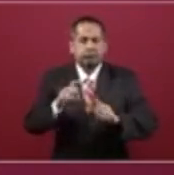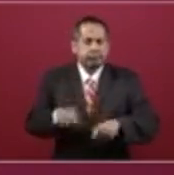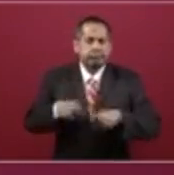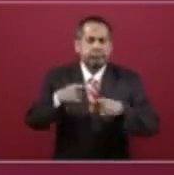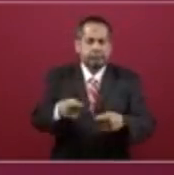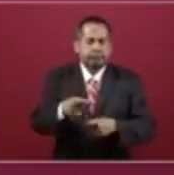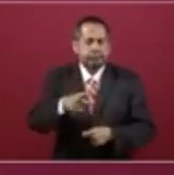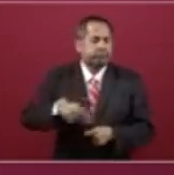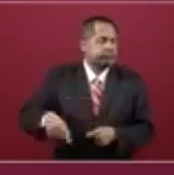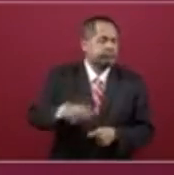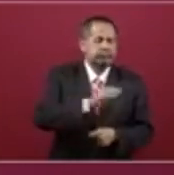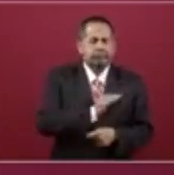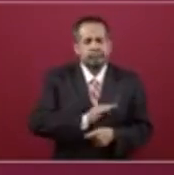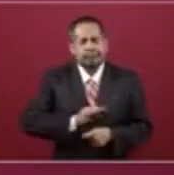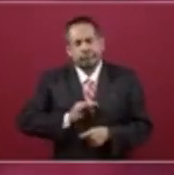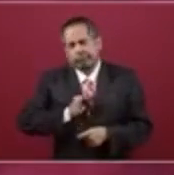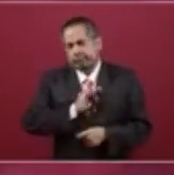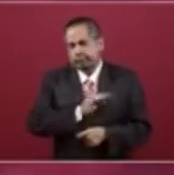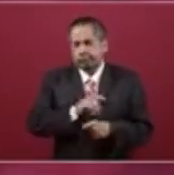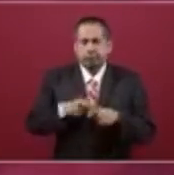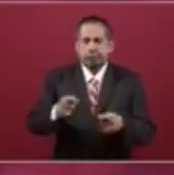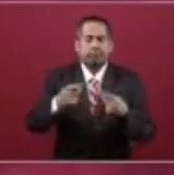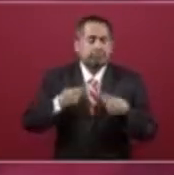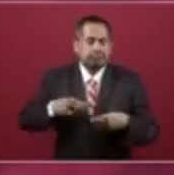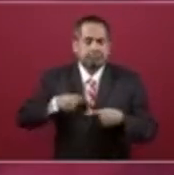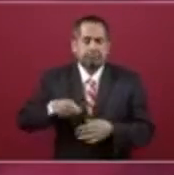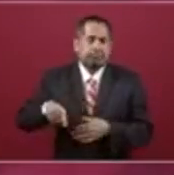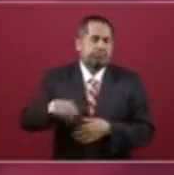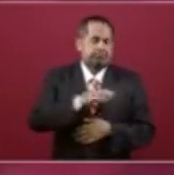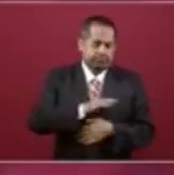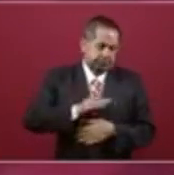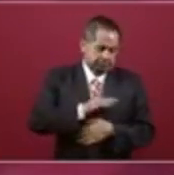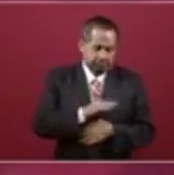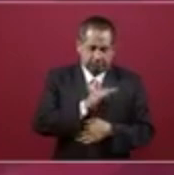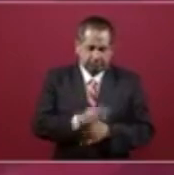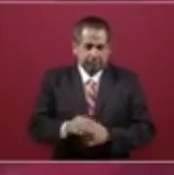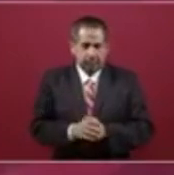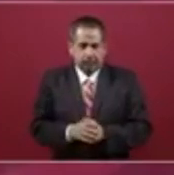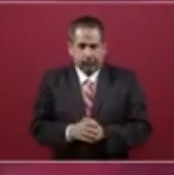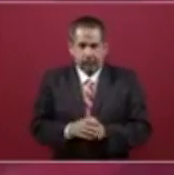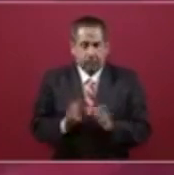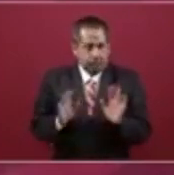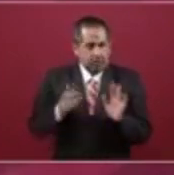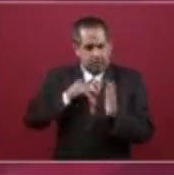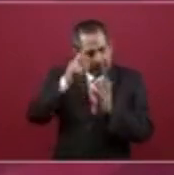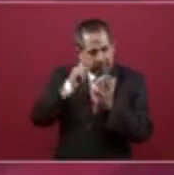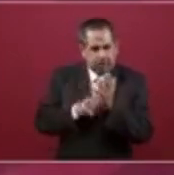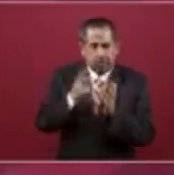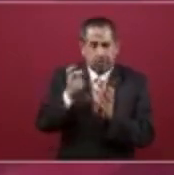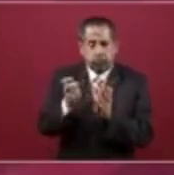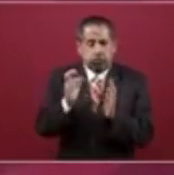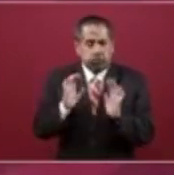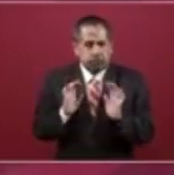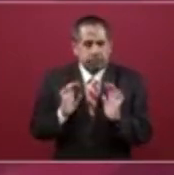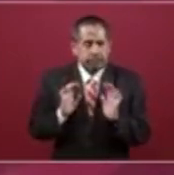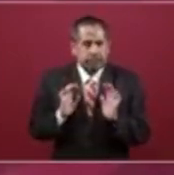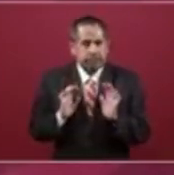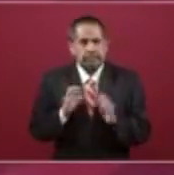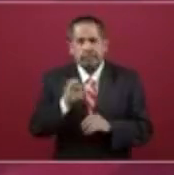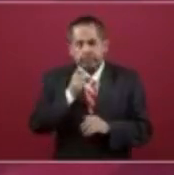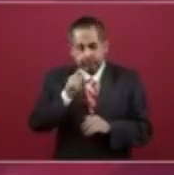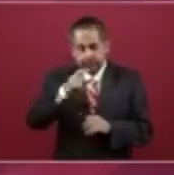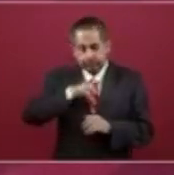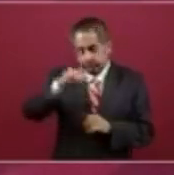la felicidad de las personas. Ya, yo creo en eso y